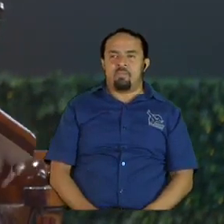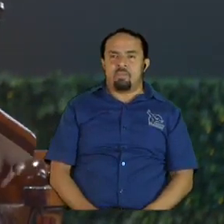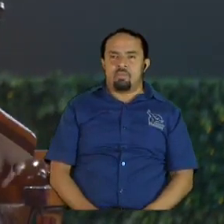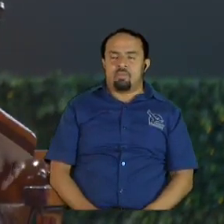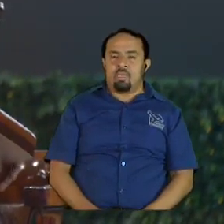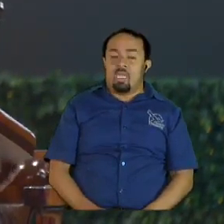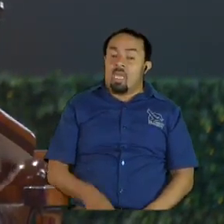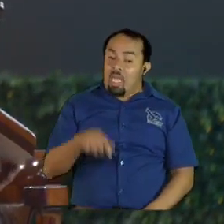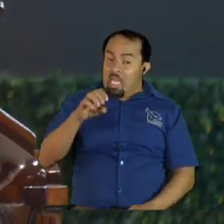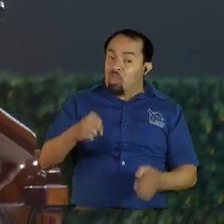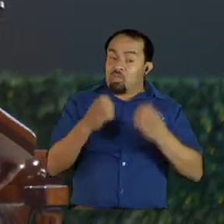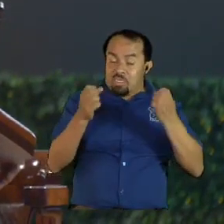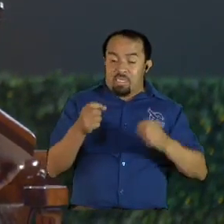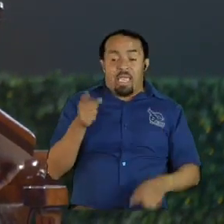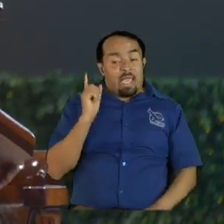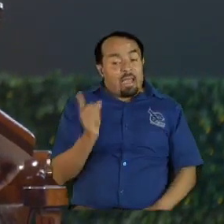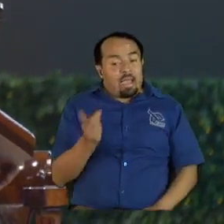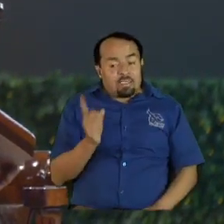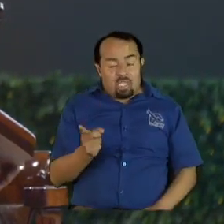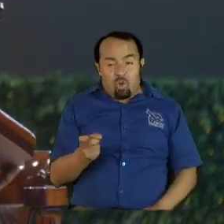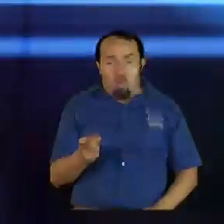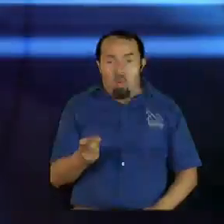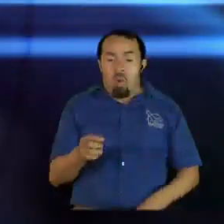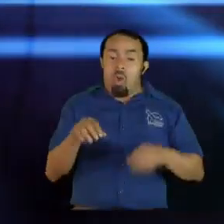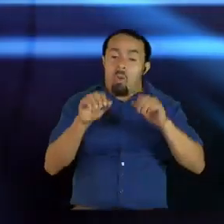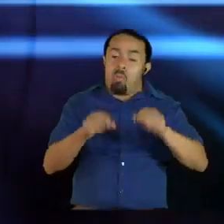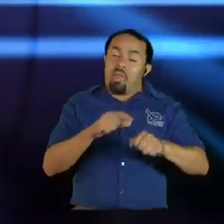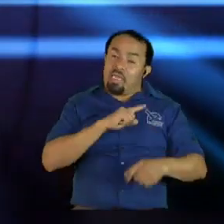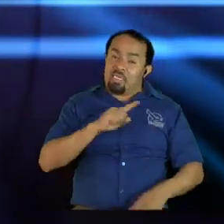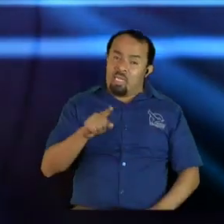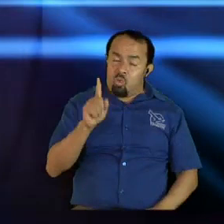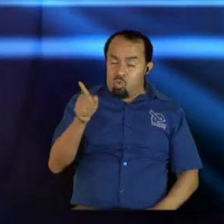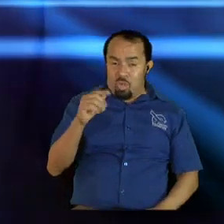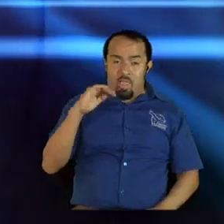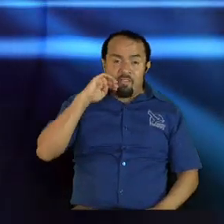No siempre. A veces el castigo puede ser un accidente.